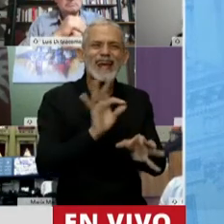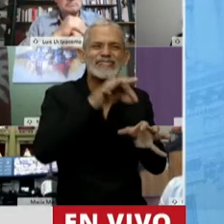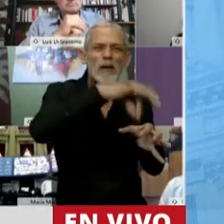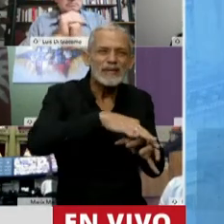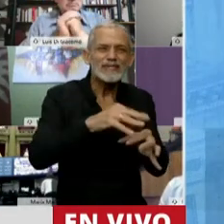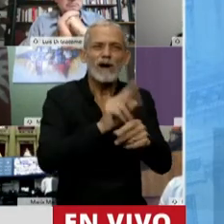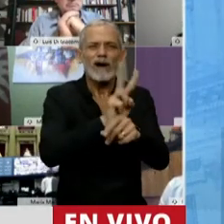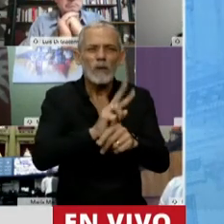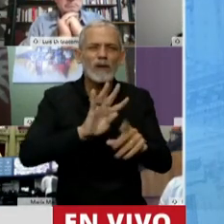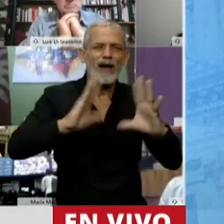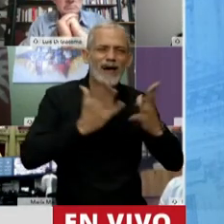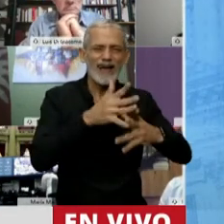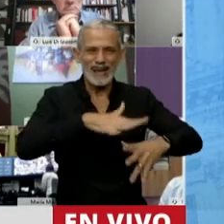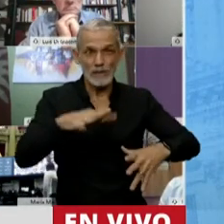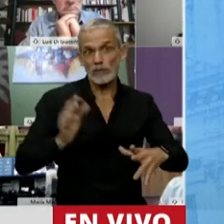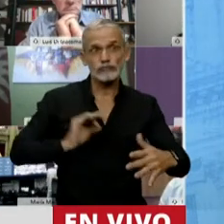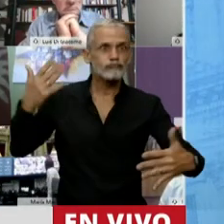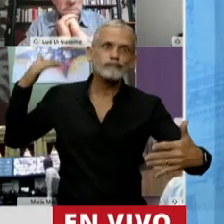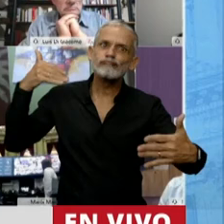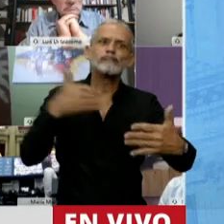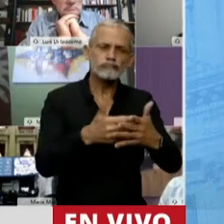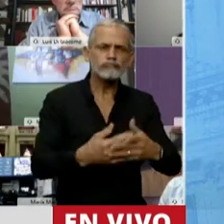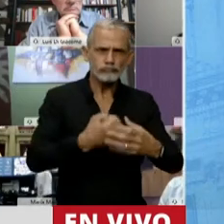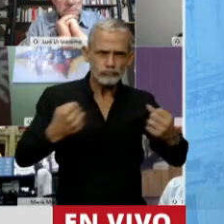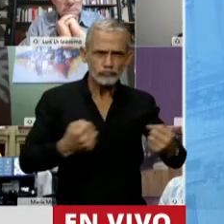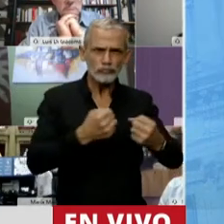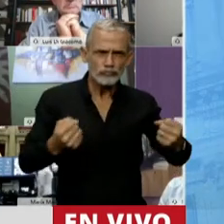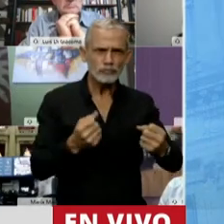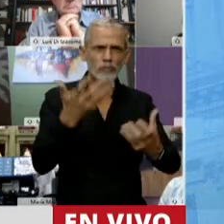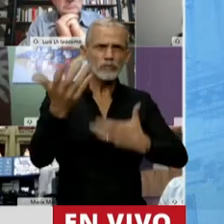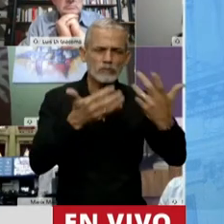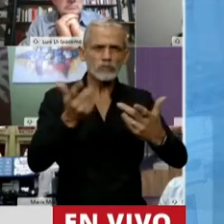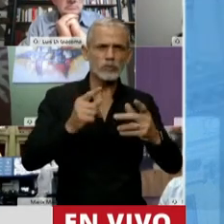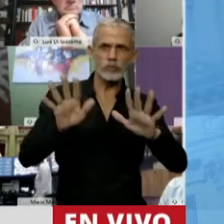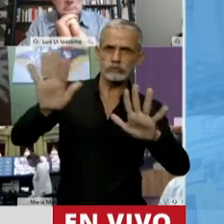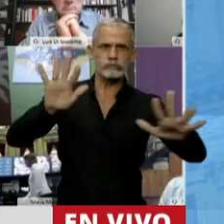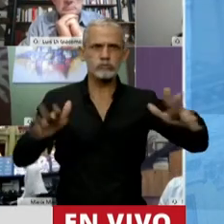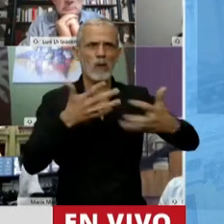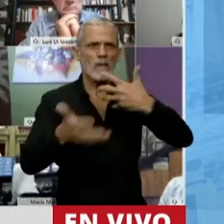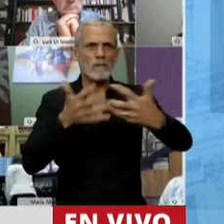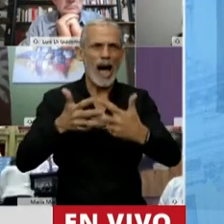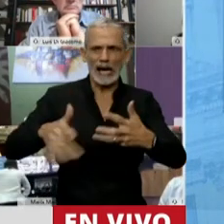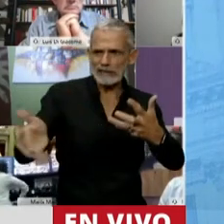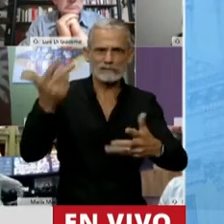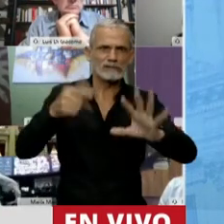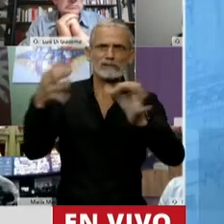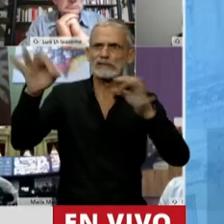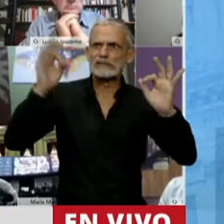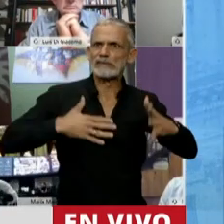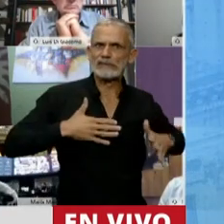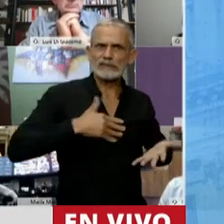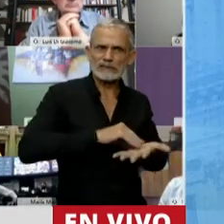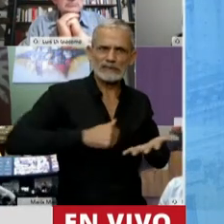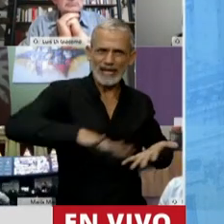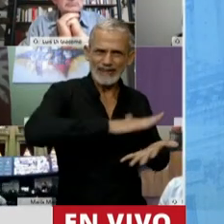la biodiversidad, las que ya hace tiempo, además, que vienen poniendo el cuerpo para frenar las topadoras y salvar su pedacito de tierra en el que viven